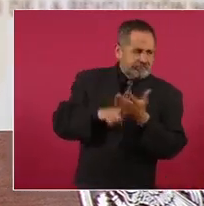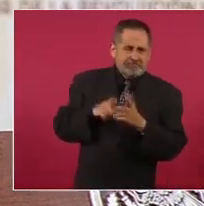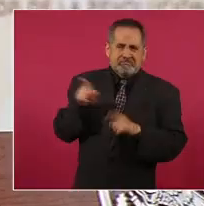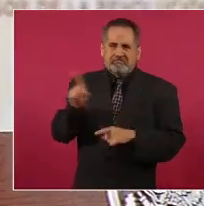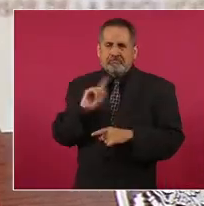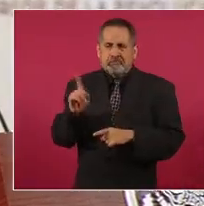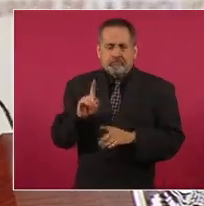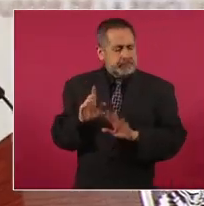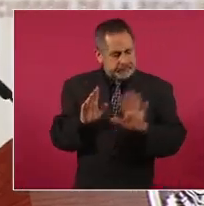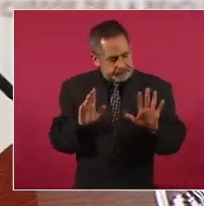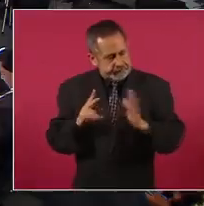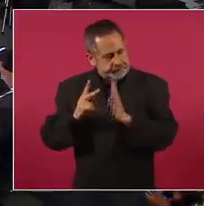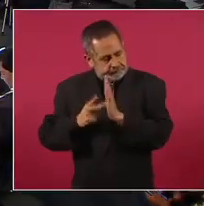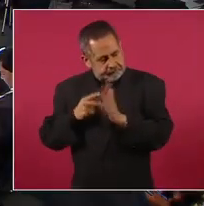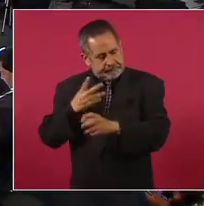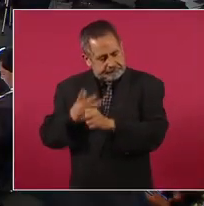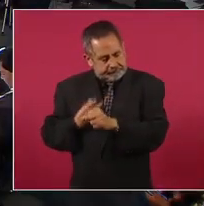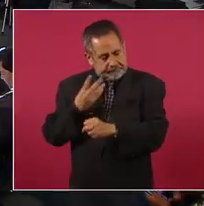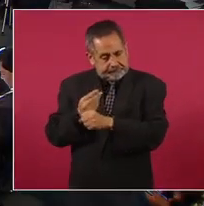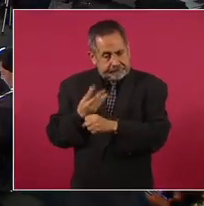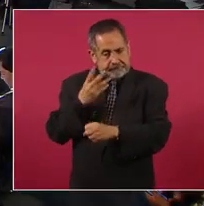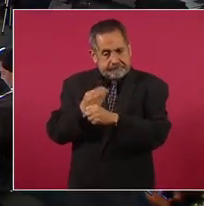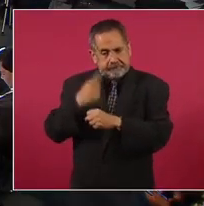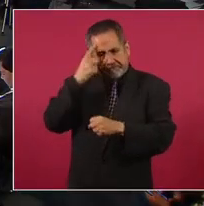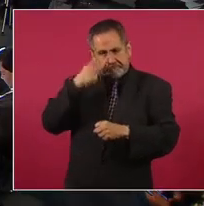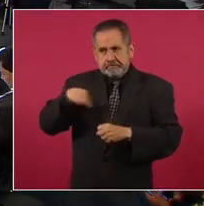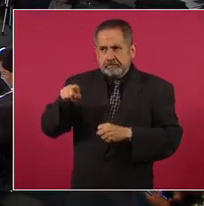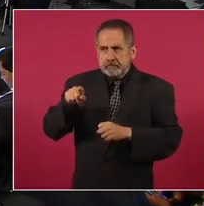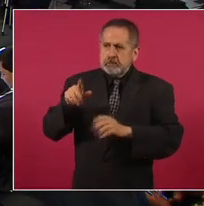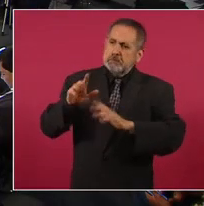maltrechas, afectadas, socavadas,